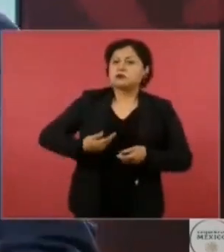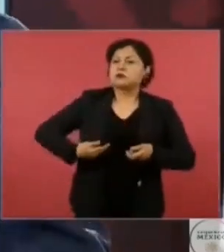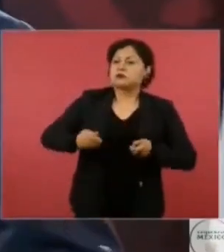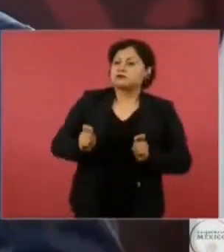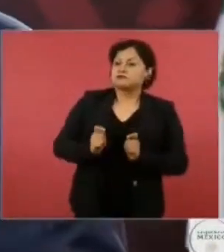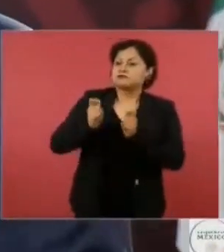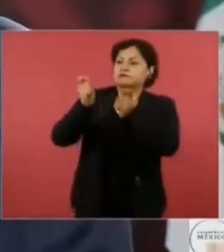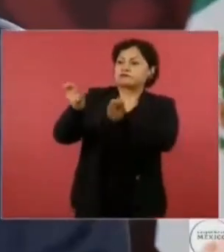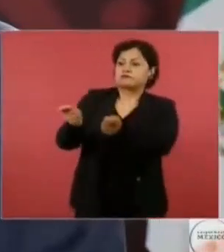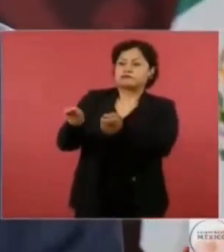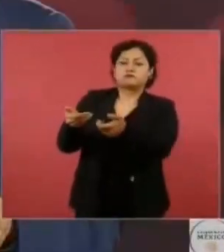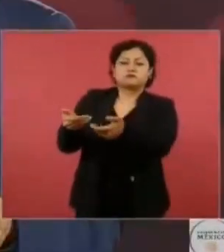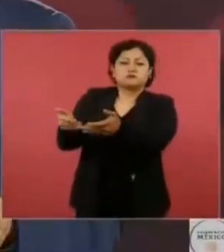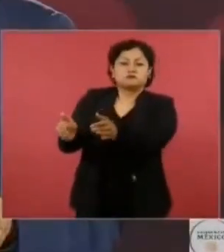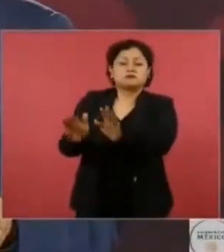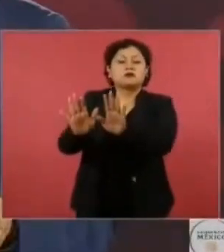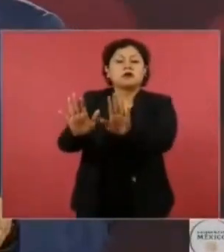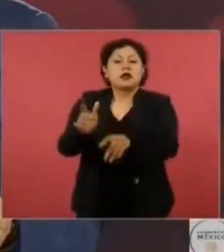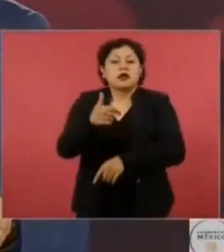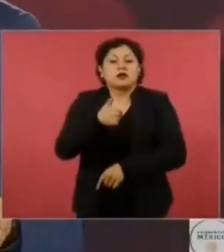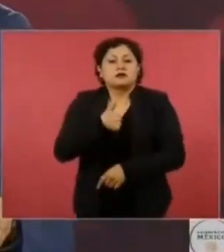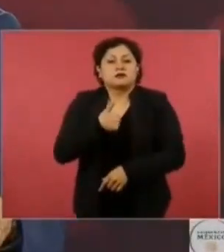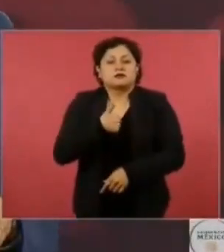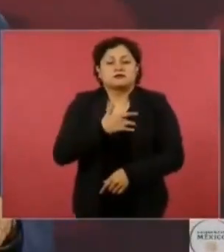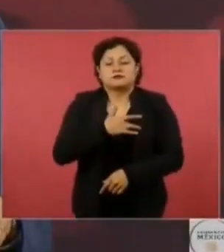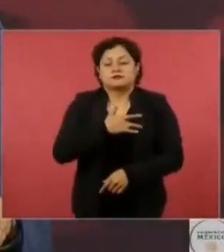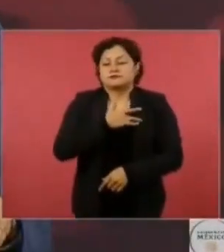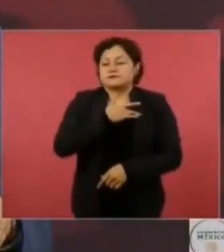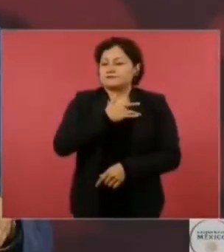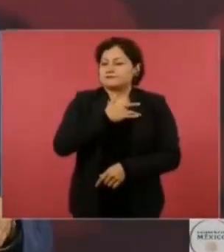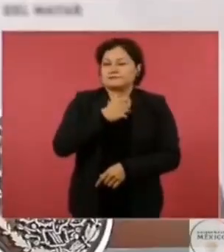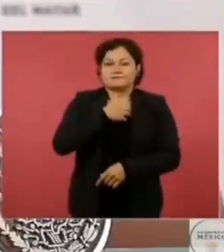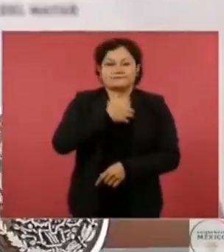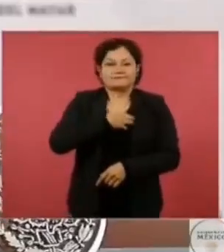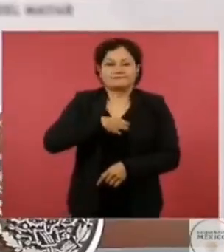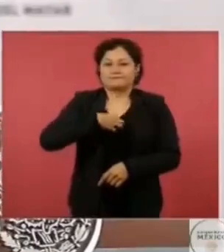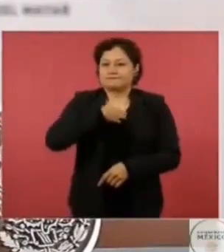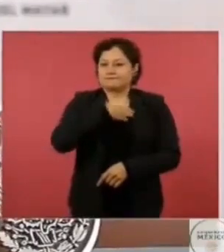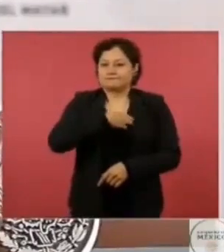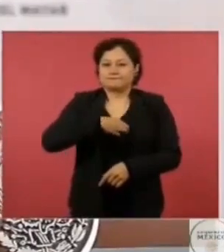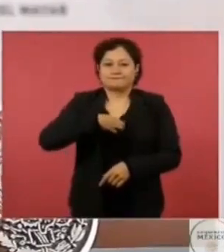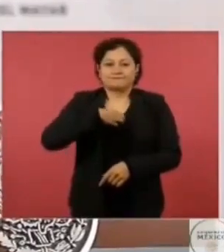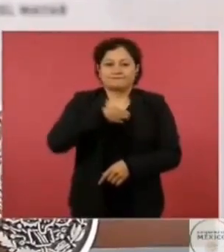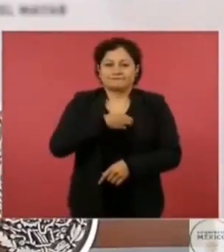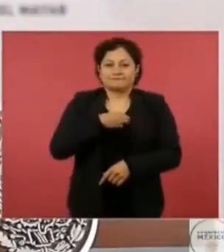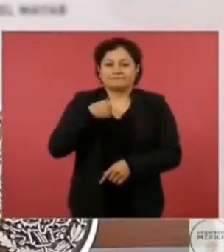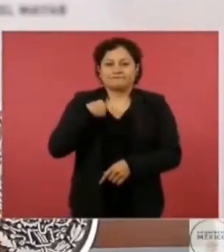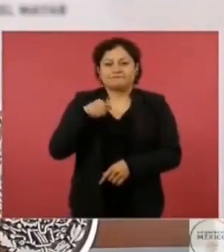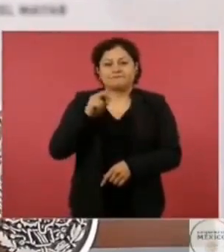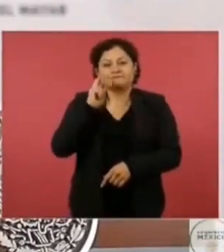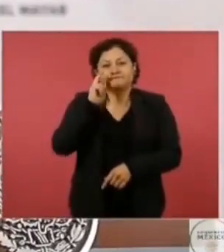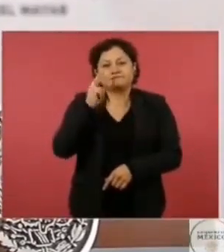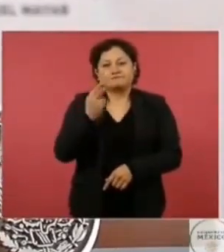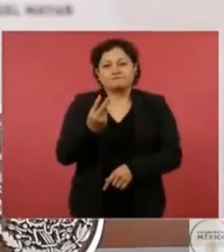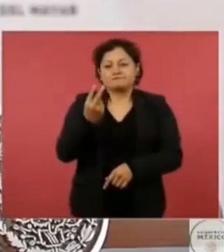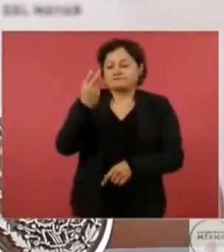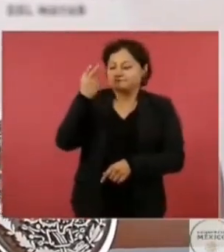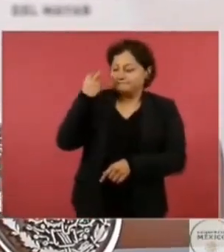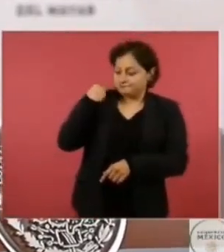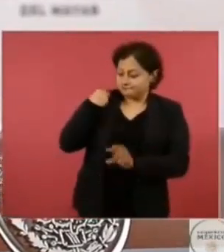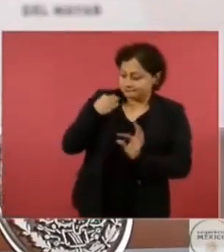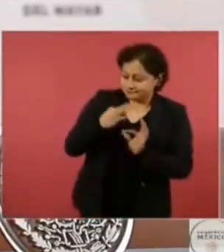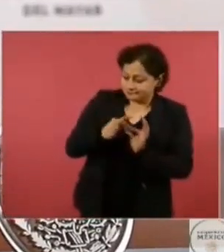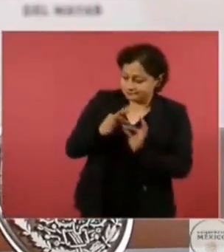sin ninguna prueba, sacando libros y libros y libros, y nadie les creemos porque no hay ninguna prueba. No hay ni un solo video, ni un